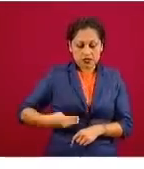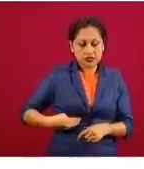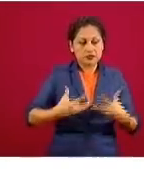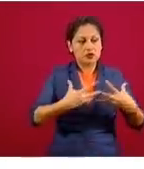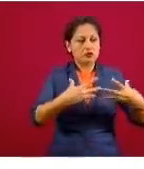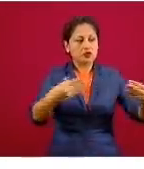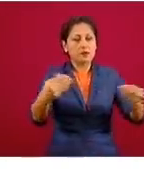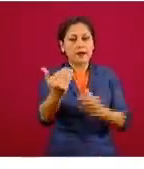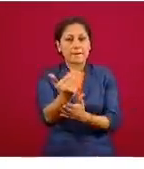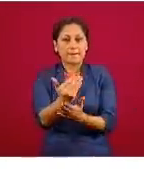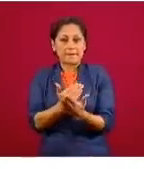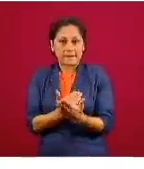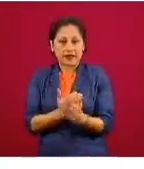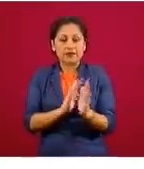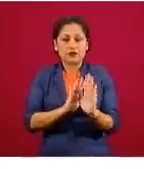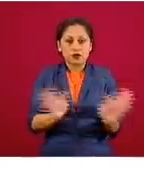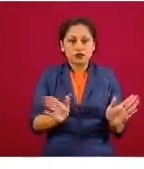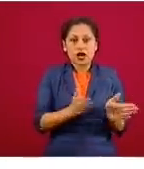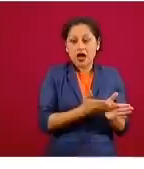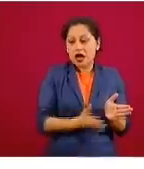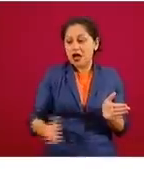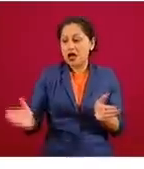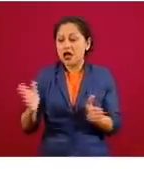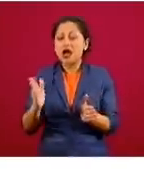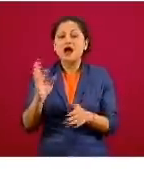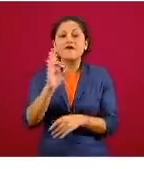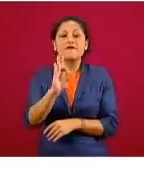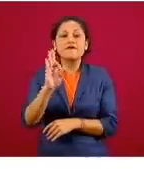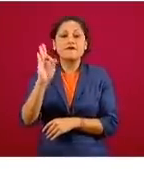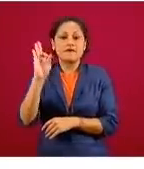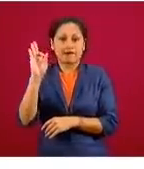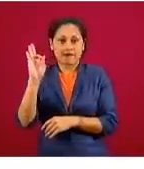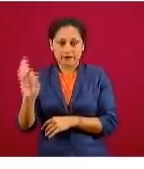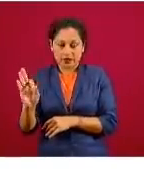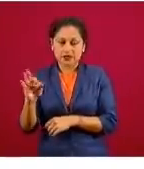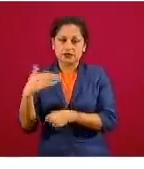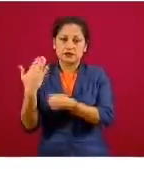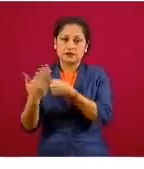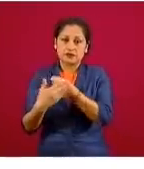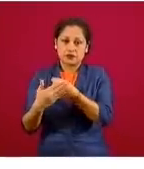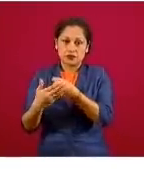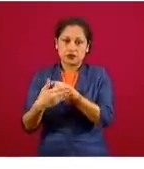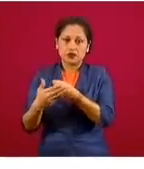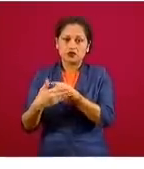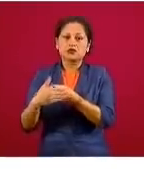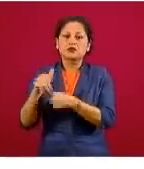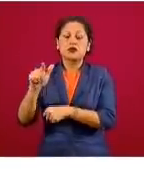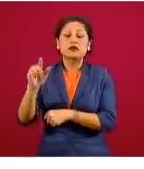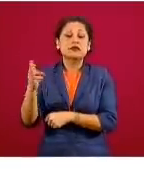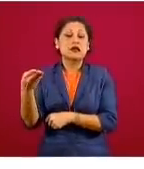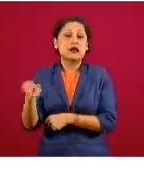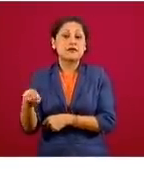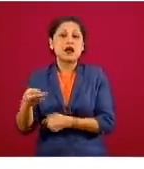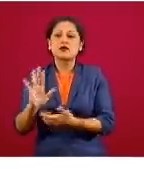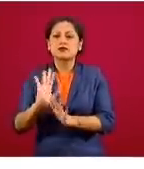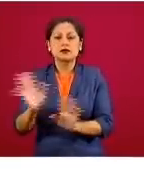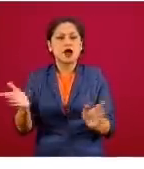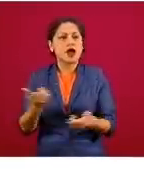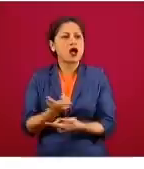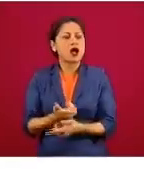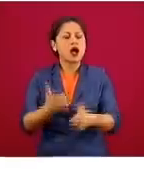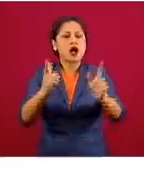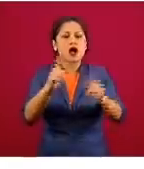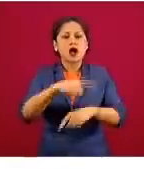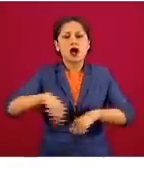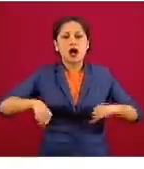anticipadamente salen de las medidas de mitigación comunitaria, anticipadamente, y esto representa el éxito